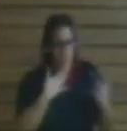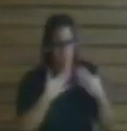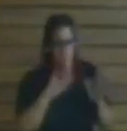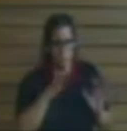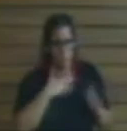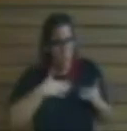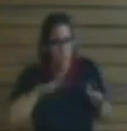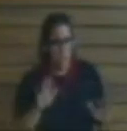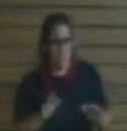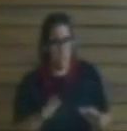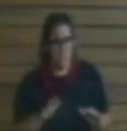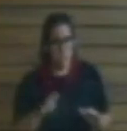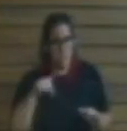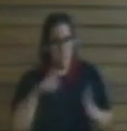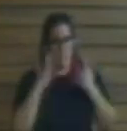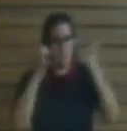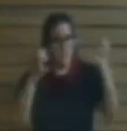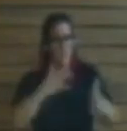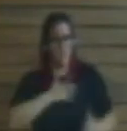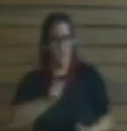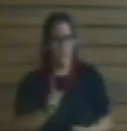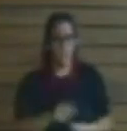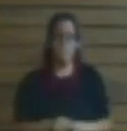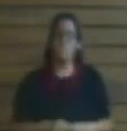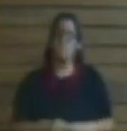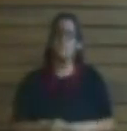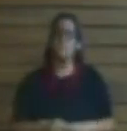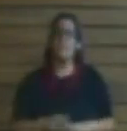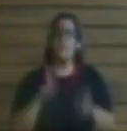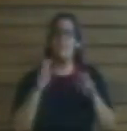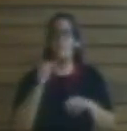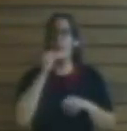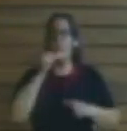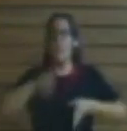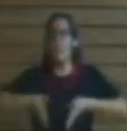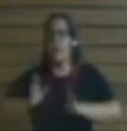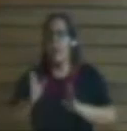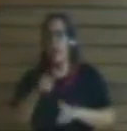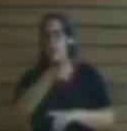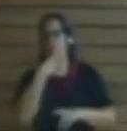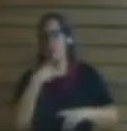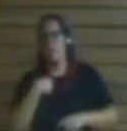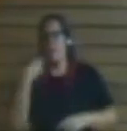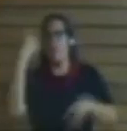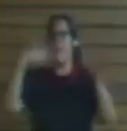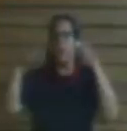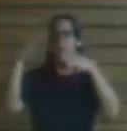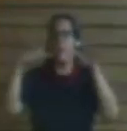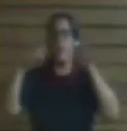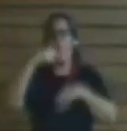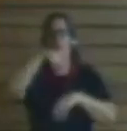Cuando usted quiera. Porque no lo quiero hacer aquí. Y ya del canal, pues en fin, venir aquí a meter la milonga de que ustedes efectivamente son